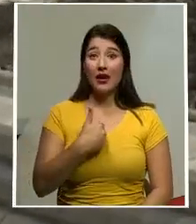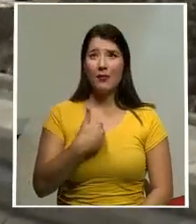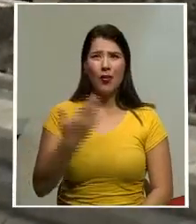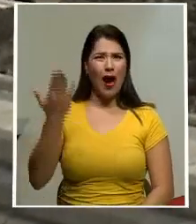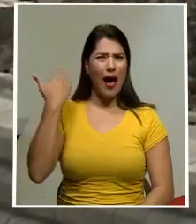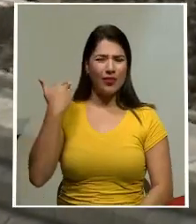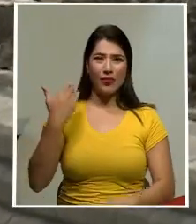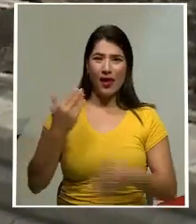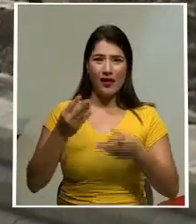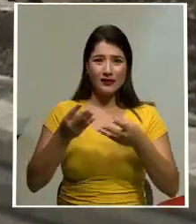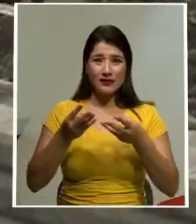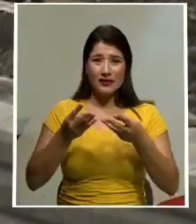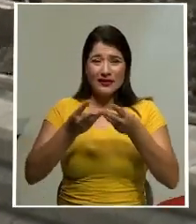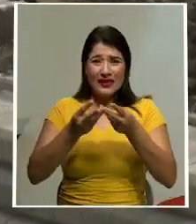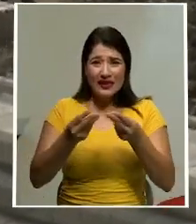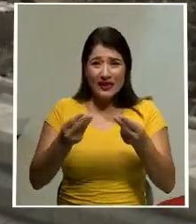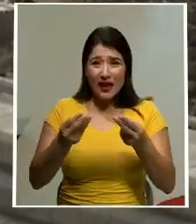barrial,